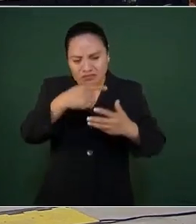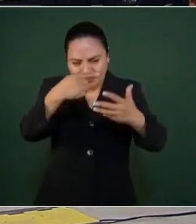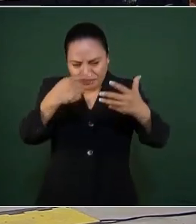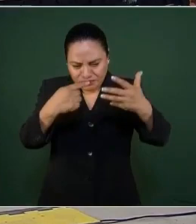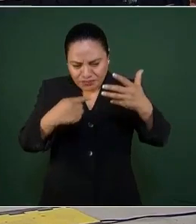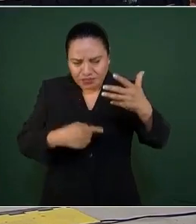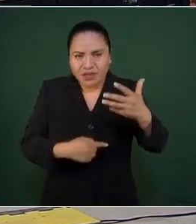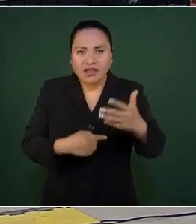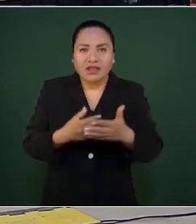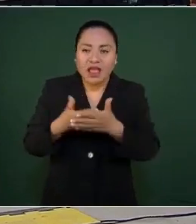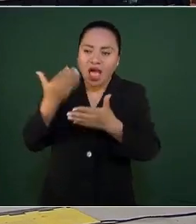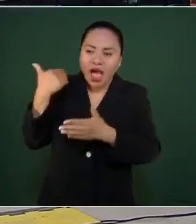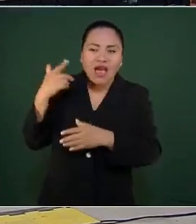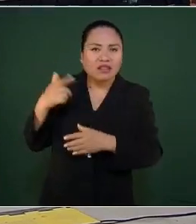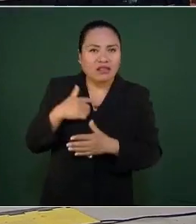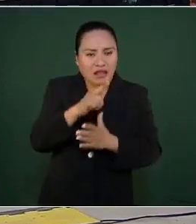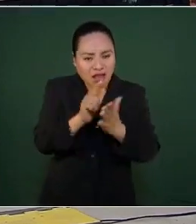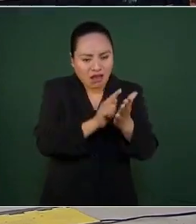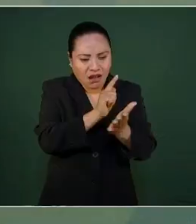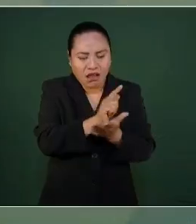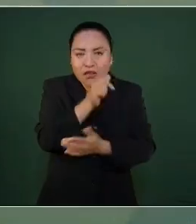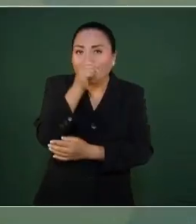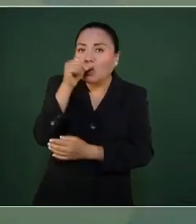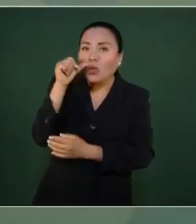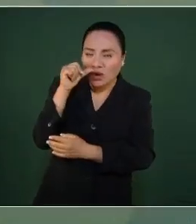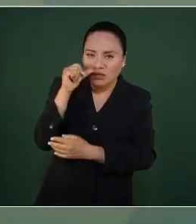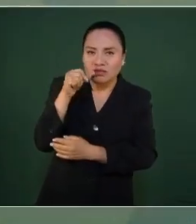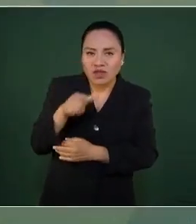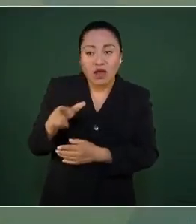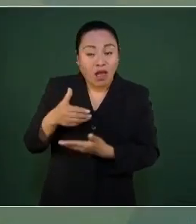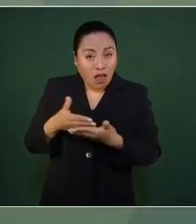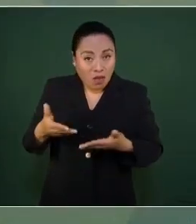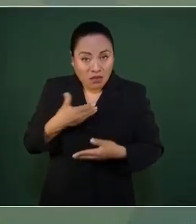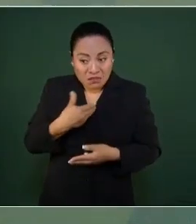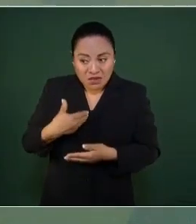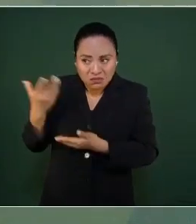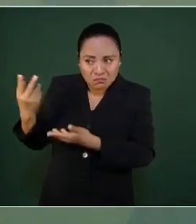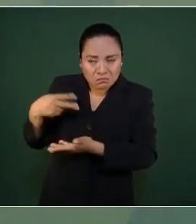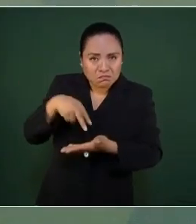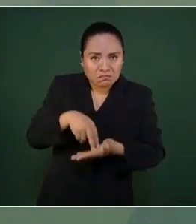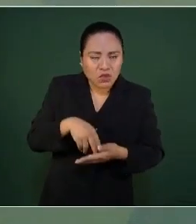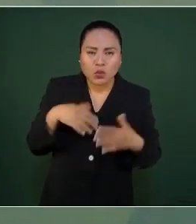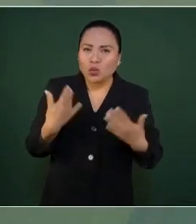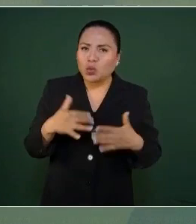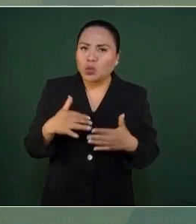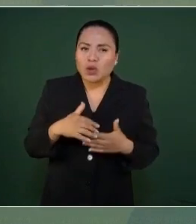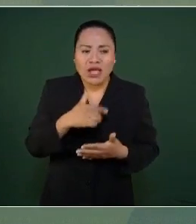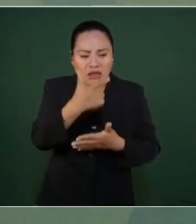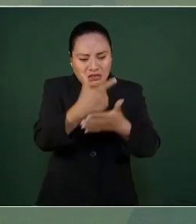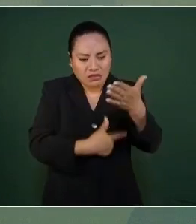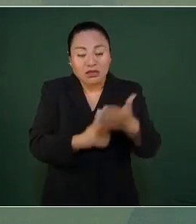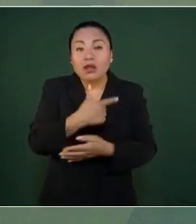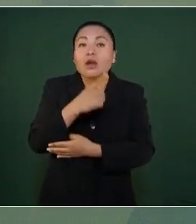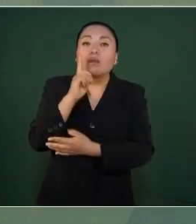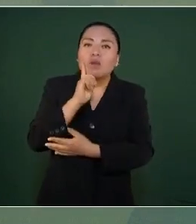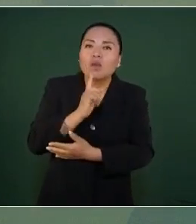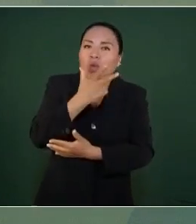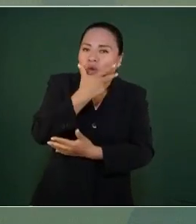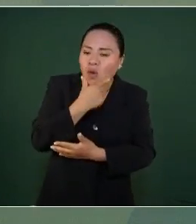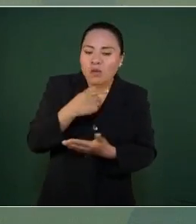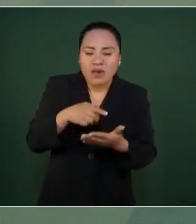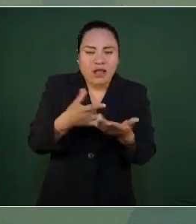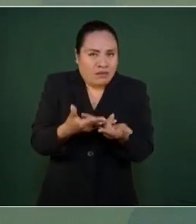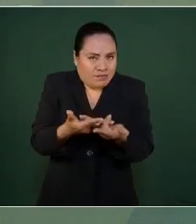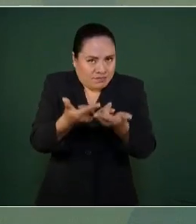legado juarista, usted forma parte ya de esta selecta lista de mujeres y hombres que han